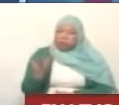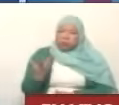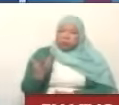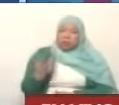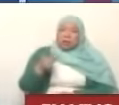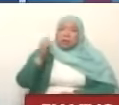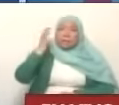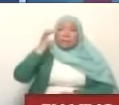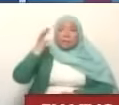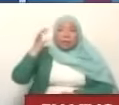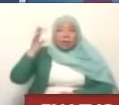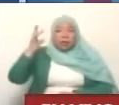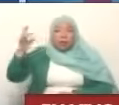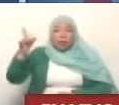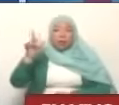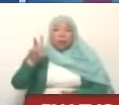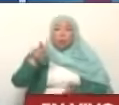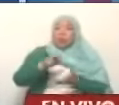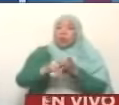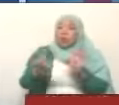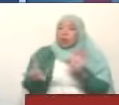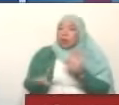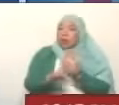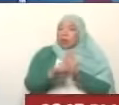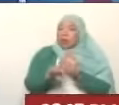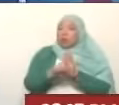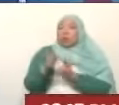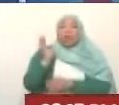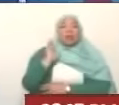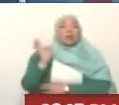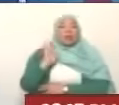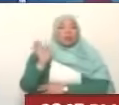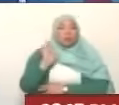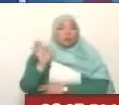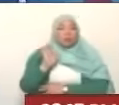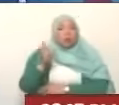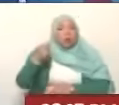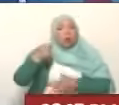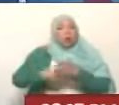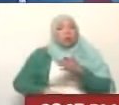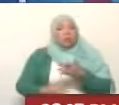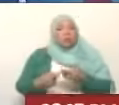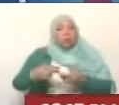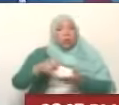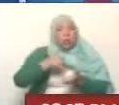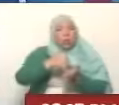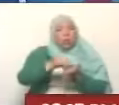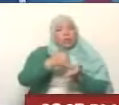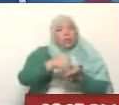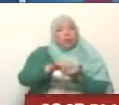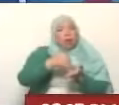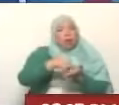Imagínense ustedes que aprobáramos una ley, la Asamblea Nacional, para prohibir WhatsApp,